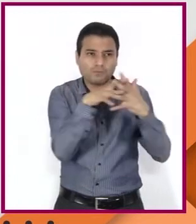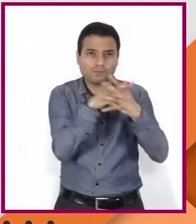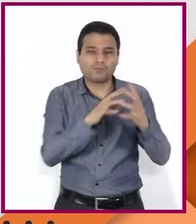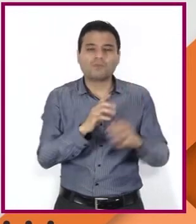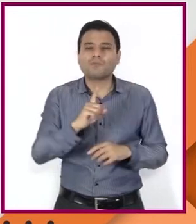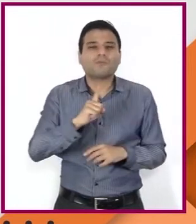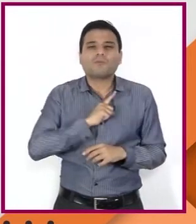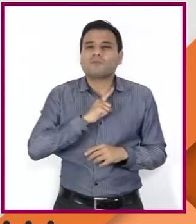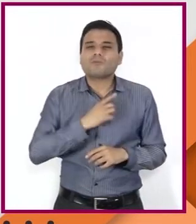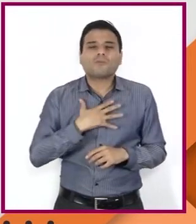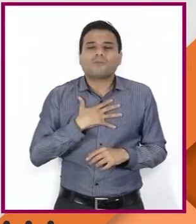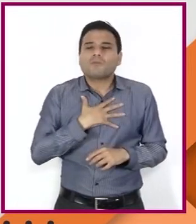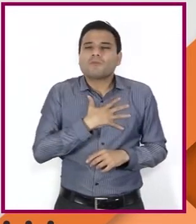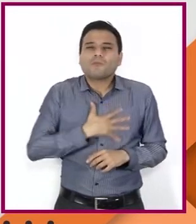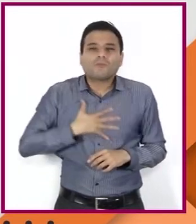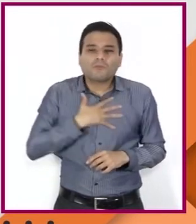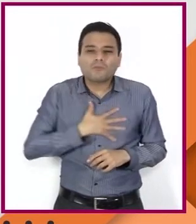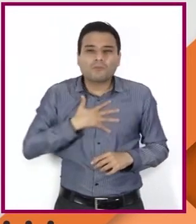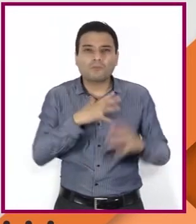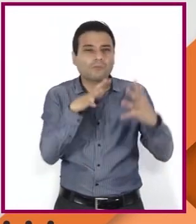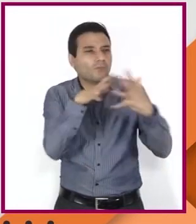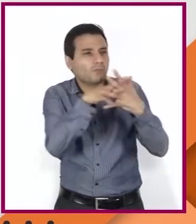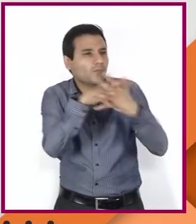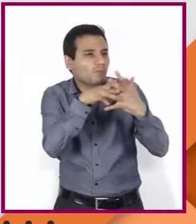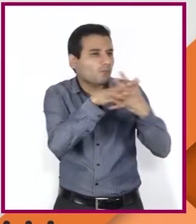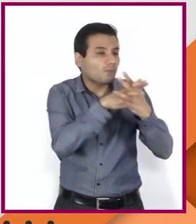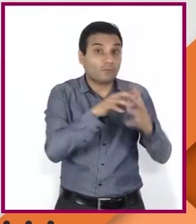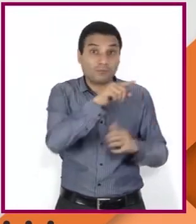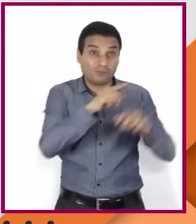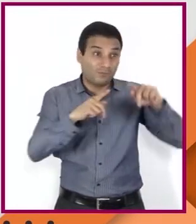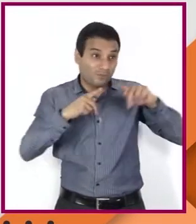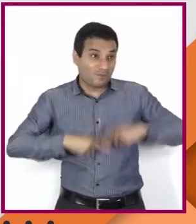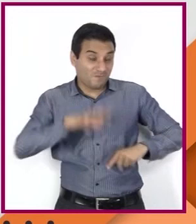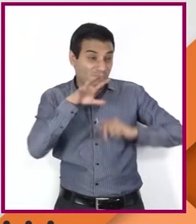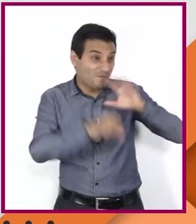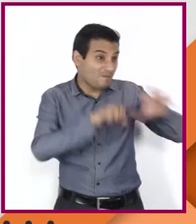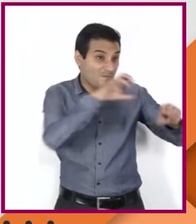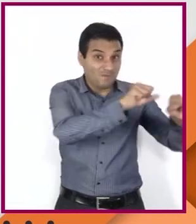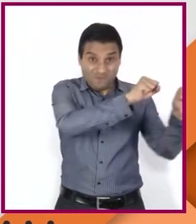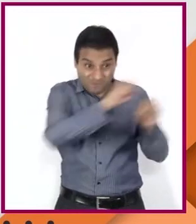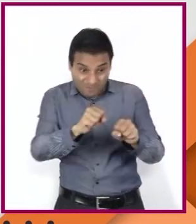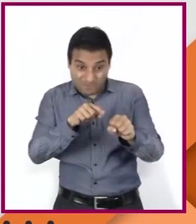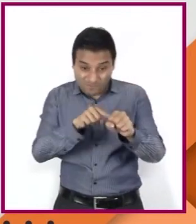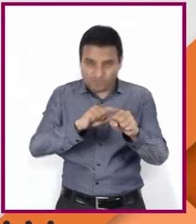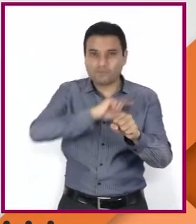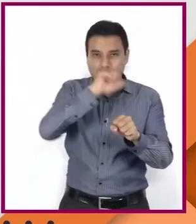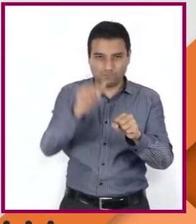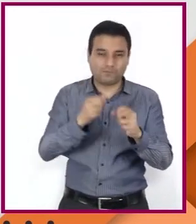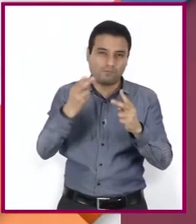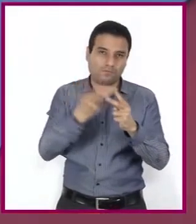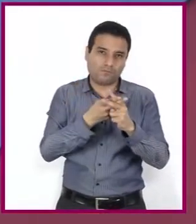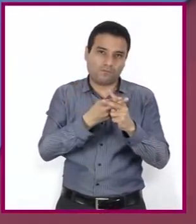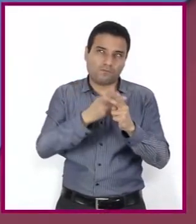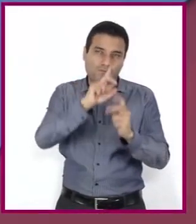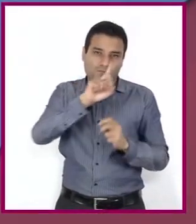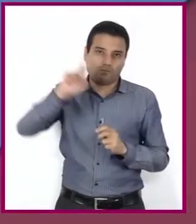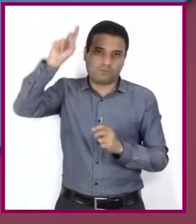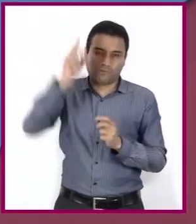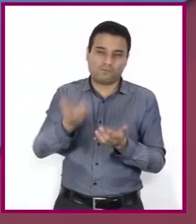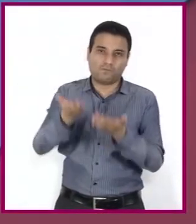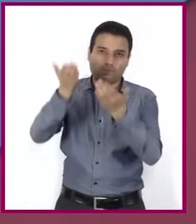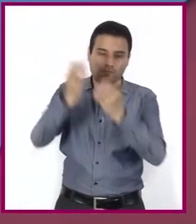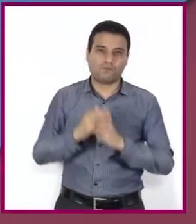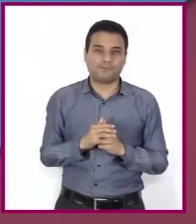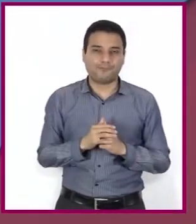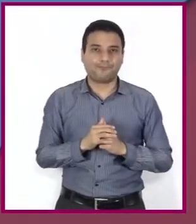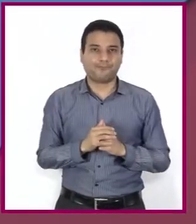sino simplemente conseguir cautivos que posteriormente serían sacrificados. Durante estas guerras,